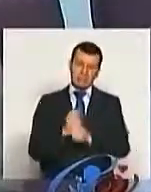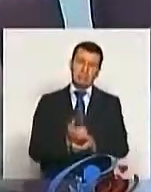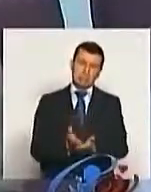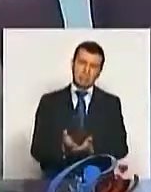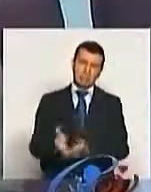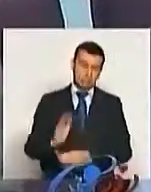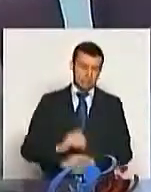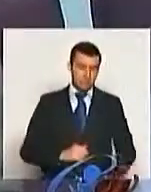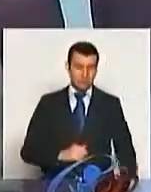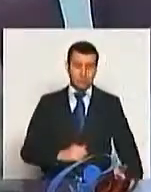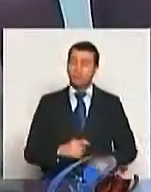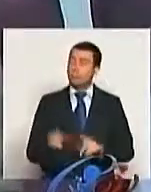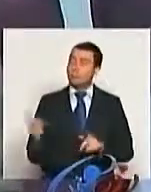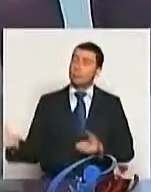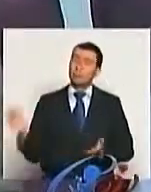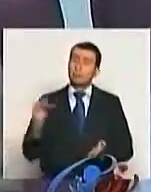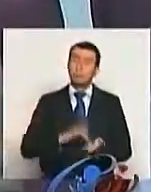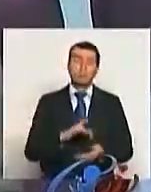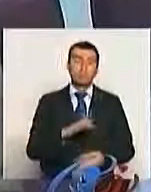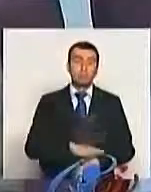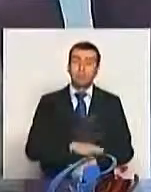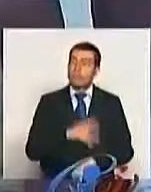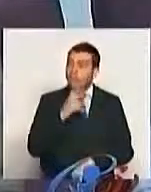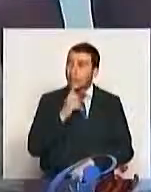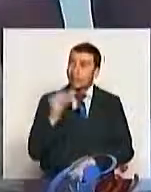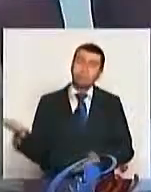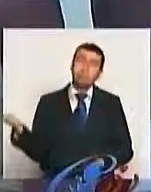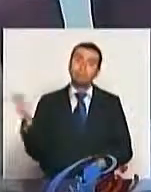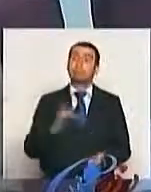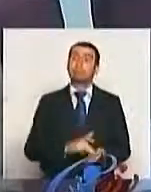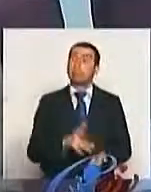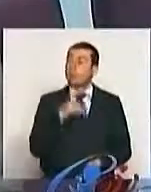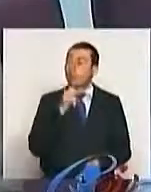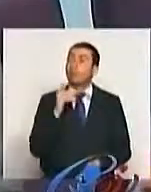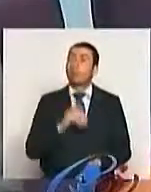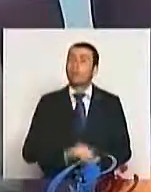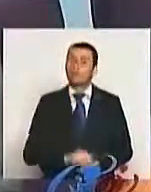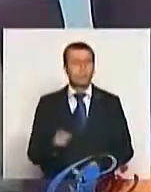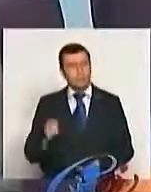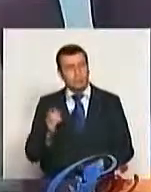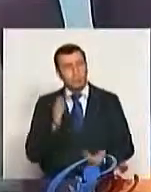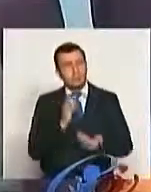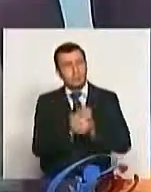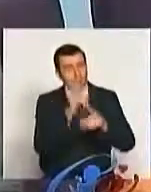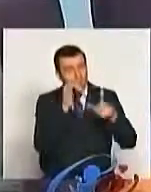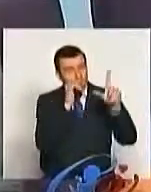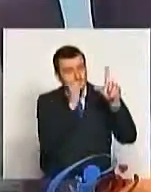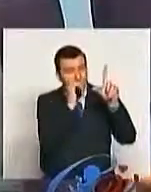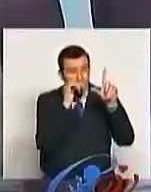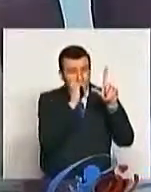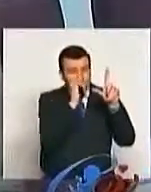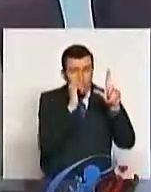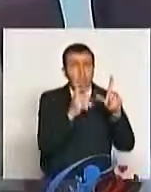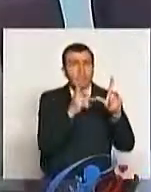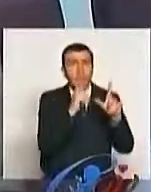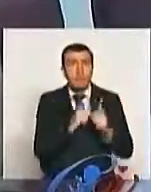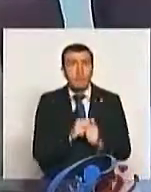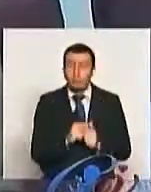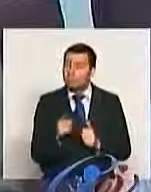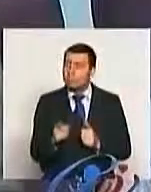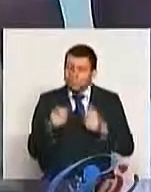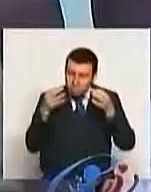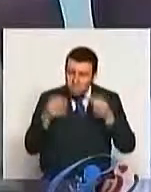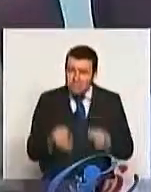no vuelve a una cita médica. Muchos van a una citología, pero como no se las hace el médico, entonces no hay una